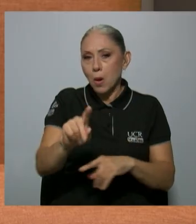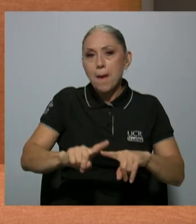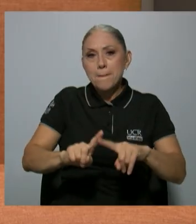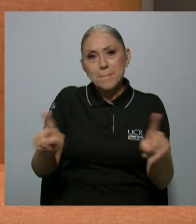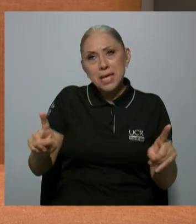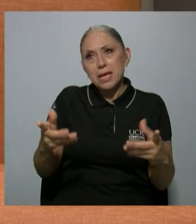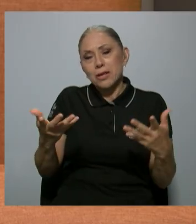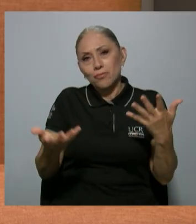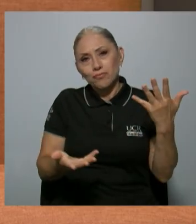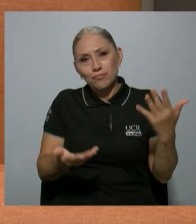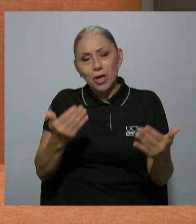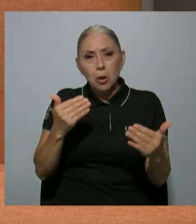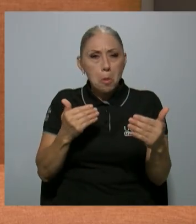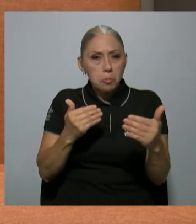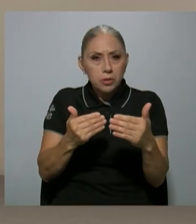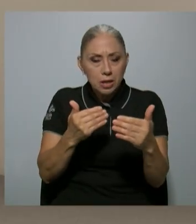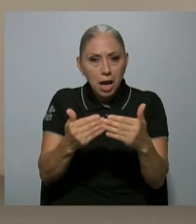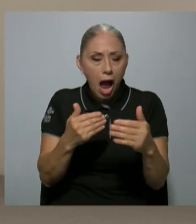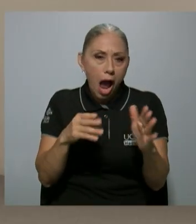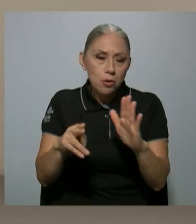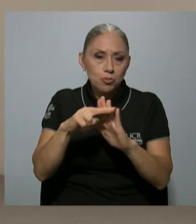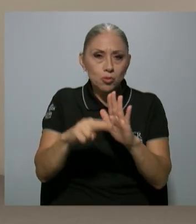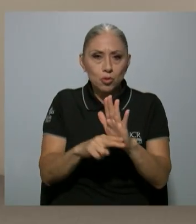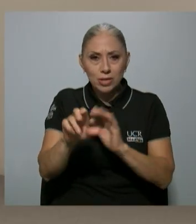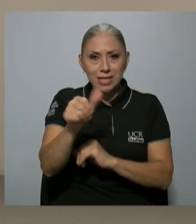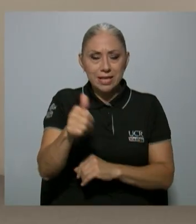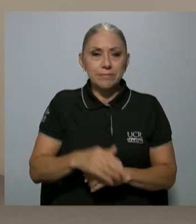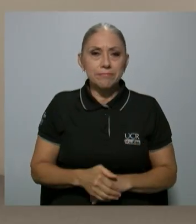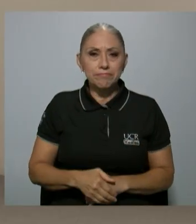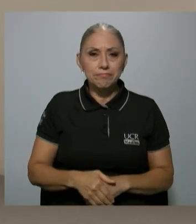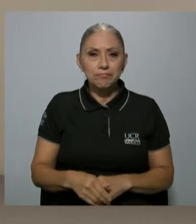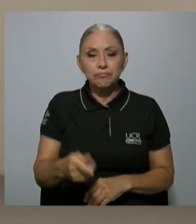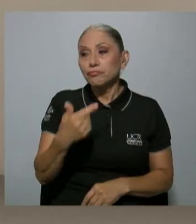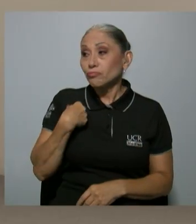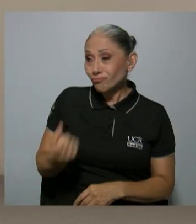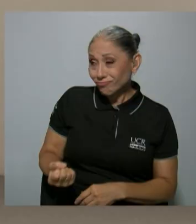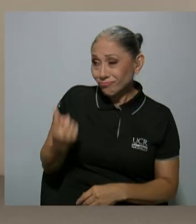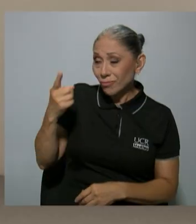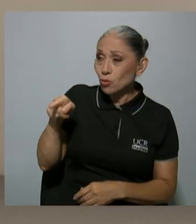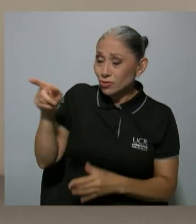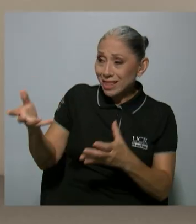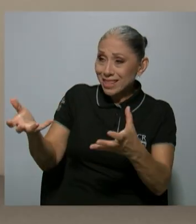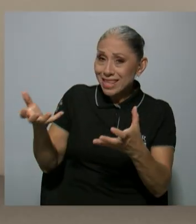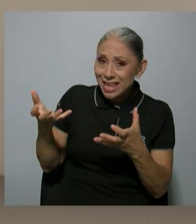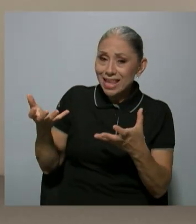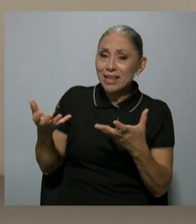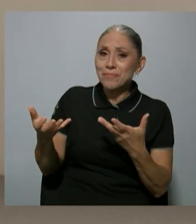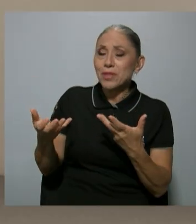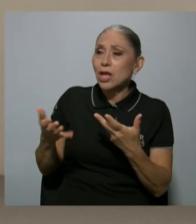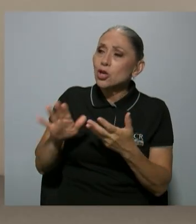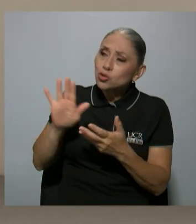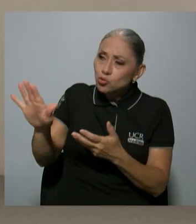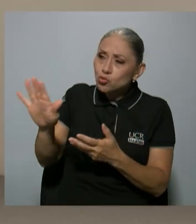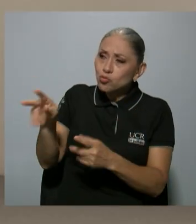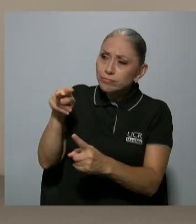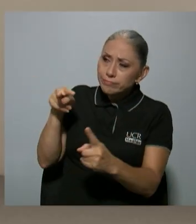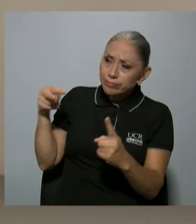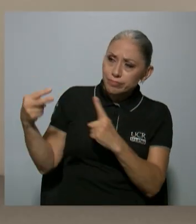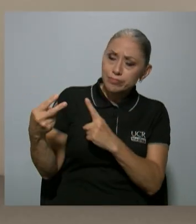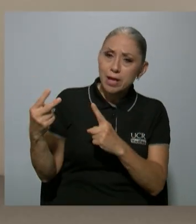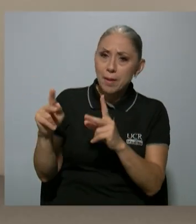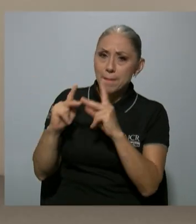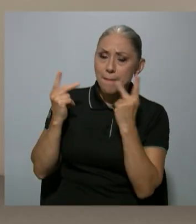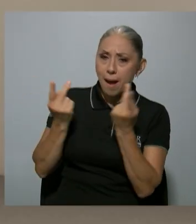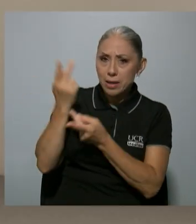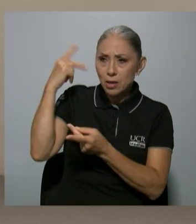más cercano a cumplir ese 10. Yo entiendo, Sigrid, que usted quiere hacer su valoración sobre la fracción, pero ¿cómo vería usted toda